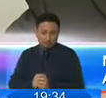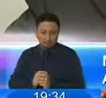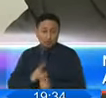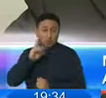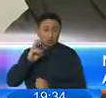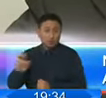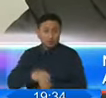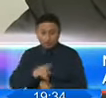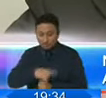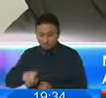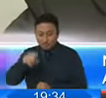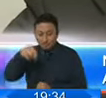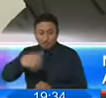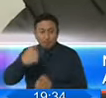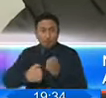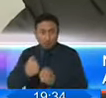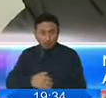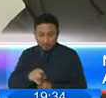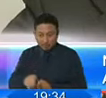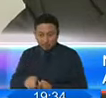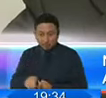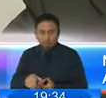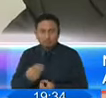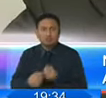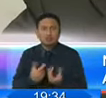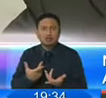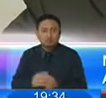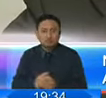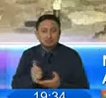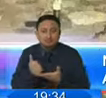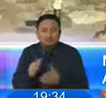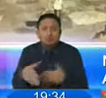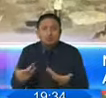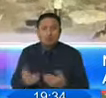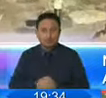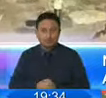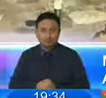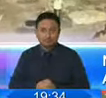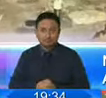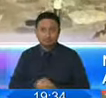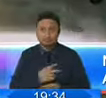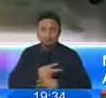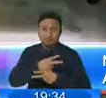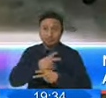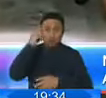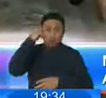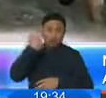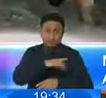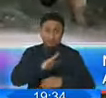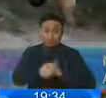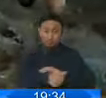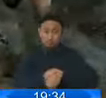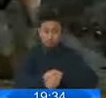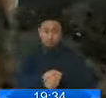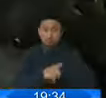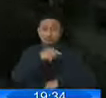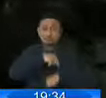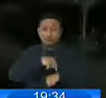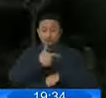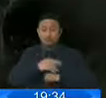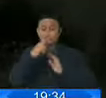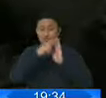turista tiene uno de esos problemas, ¿cómo va a ingresar? O sea, que nos digan cómo. El Consejo de Gobierno de Galápagos amplió el plazo para que la entrega